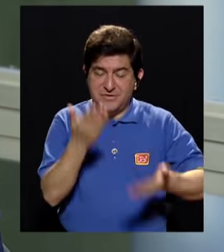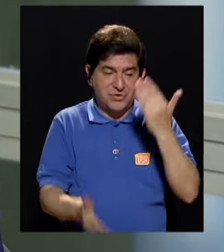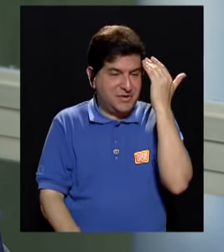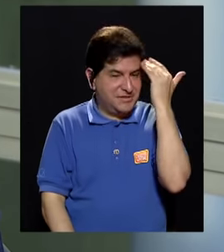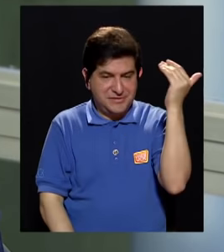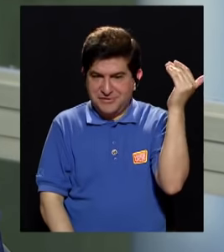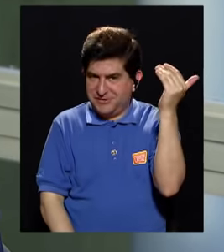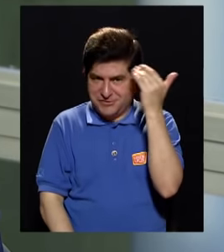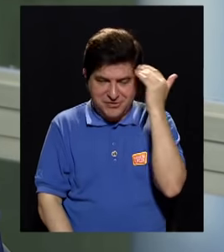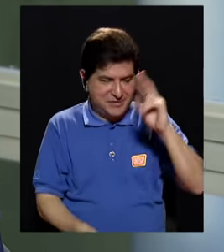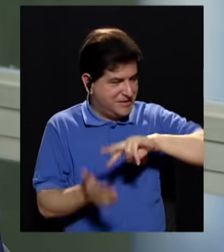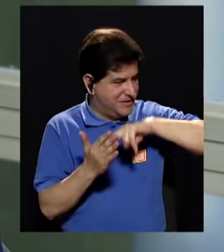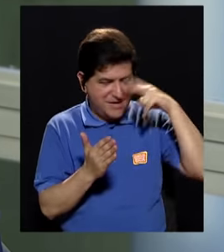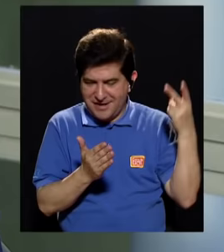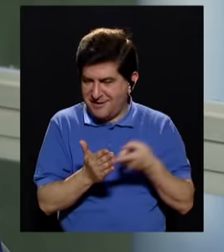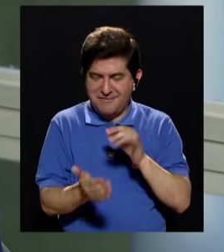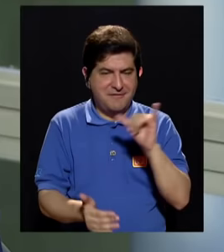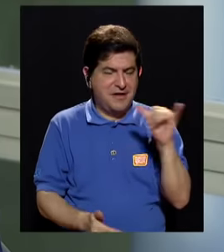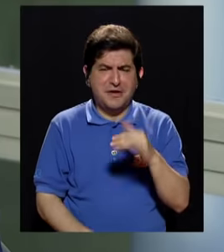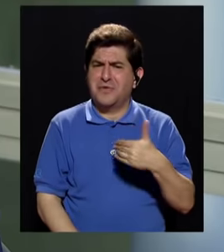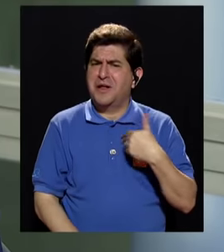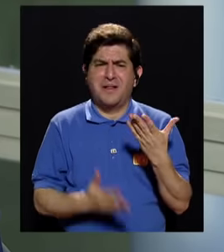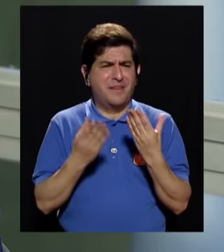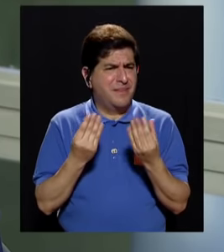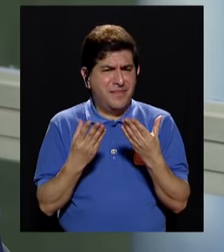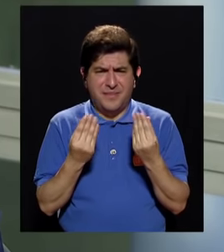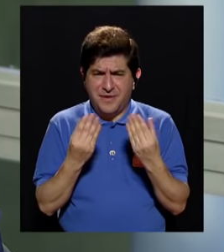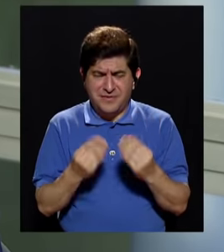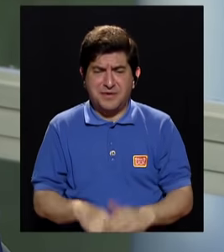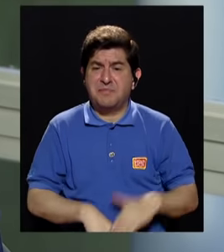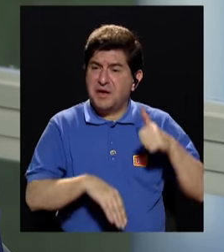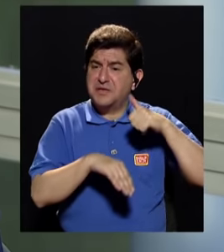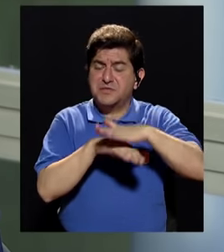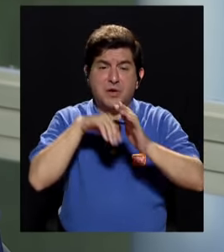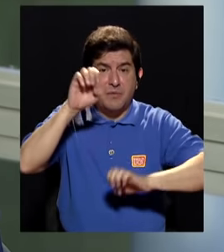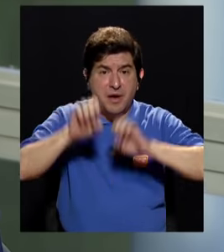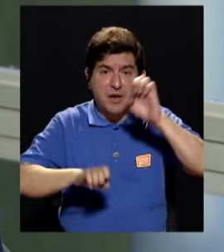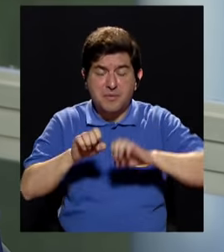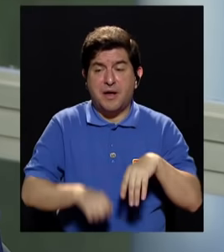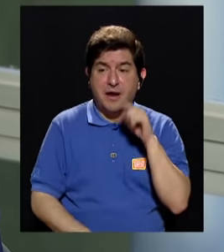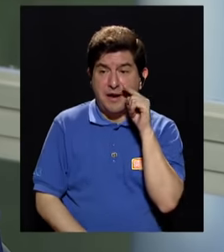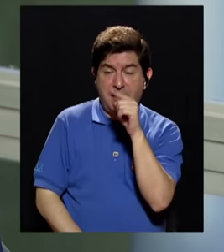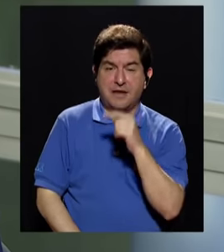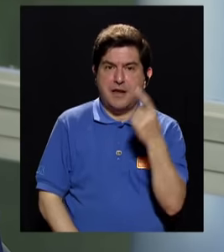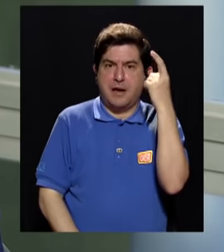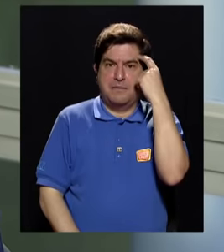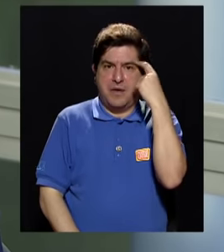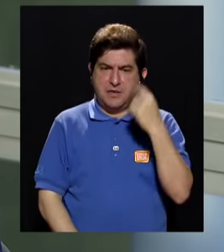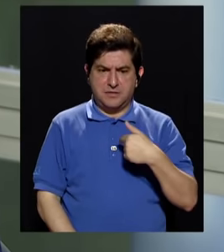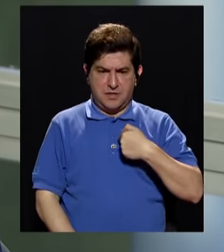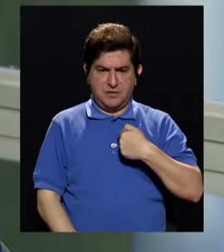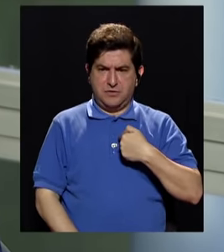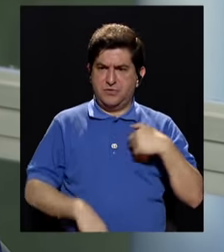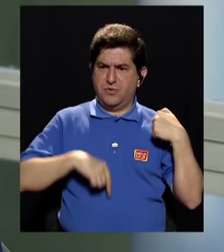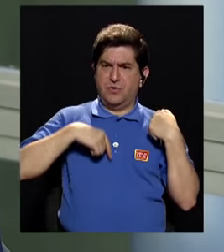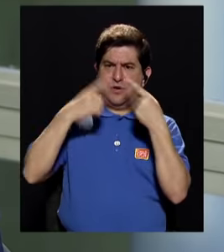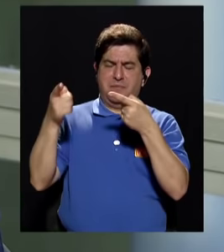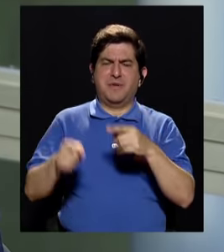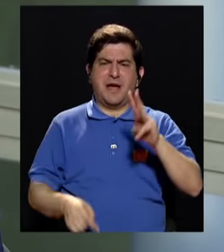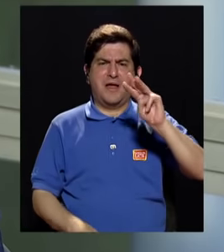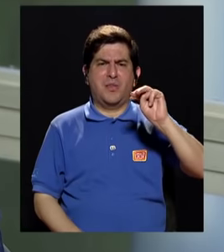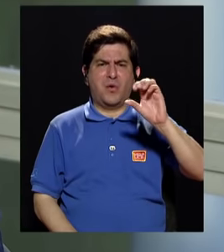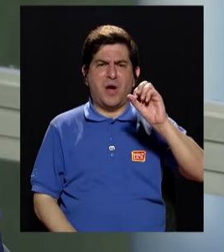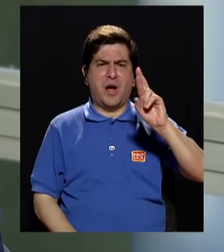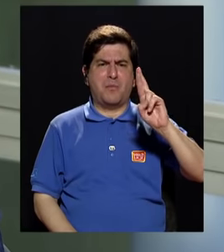que no saben de qué se trata Pues que también no le tengan miedo cuando los mandan a valoración allá que piensen que por qué los mandan a la morgue